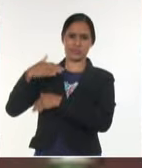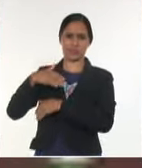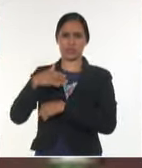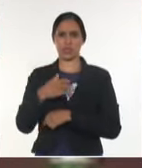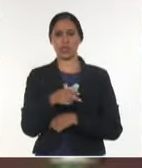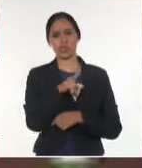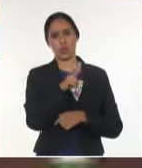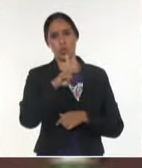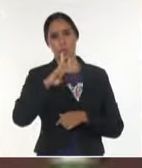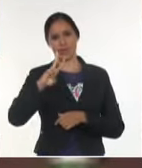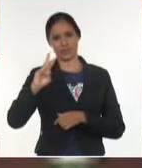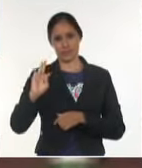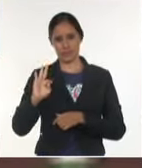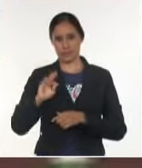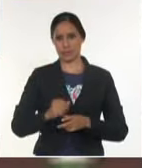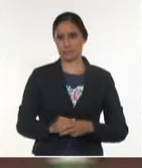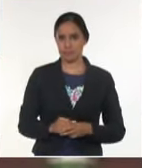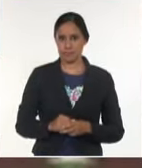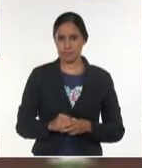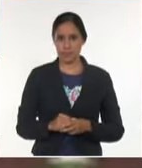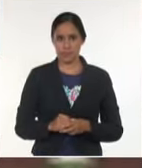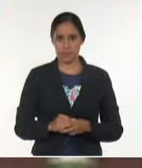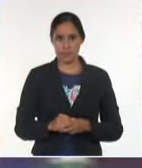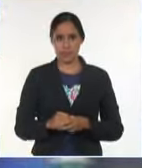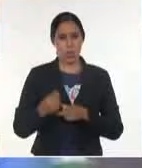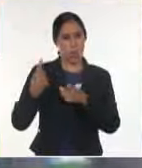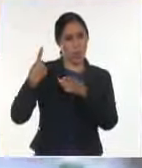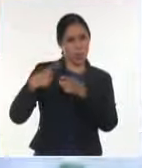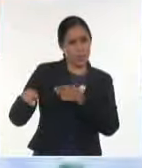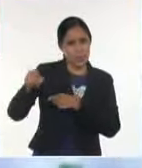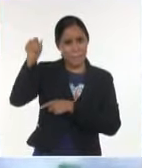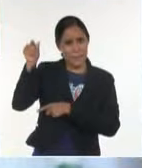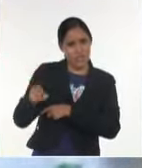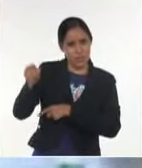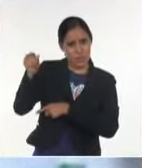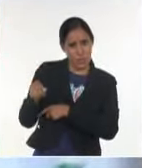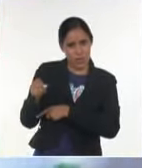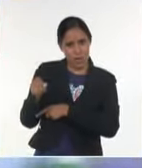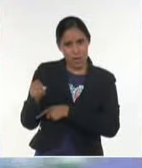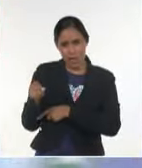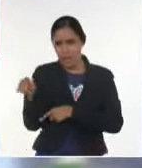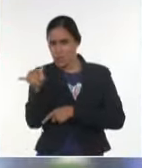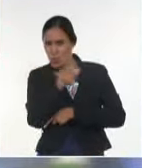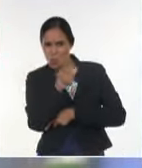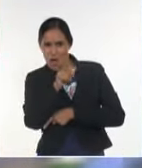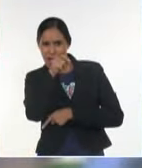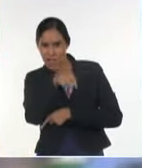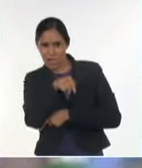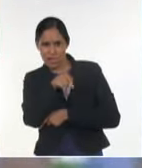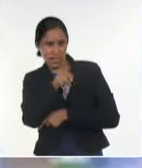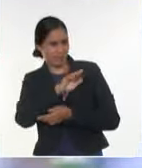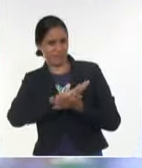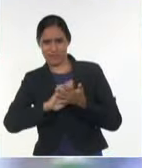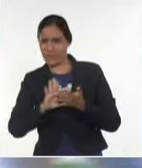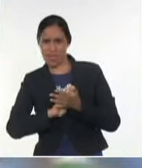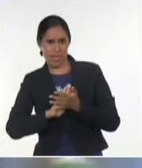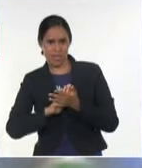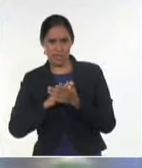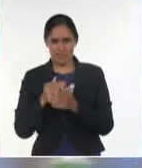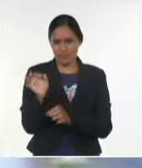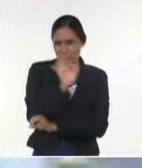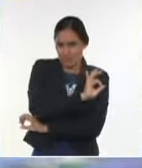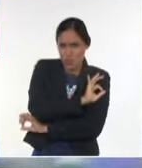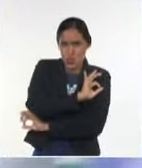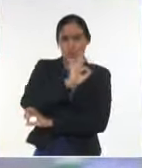2.43. Nadie, absolutamente nadie, ha logrado saltar tan alto como él, solo con el apoyo de sus